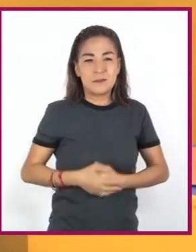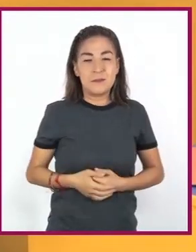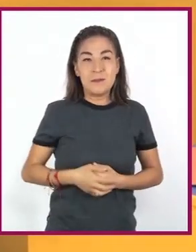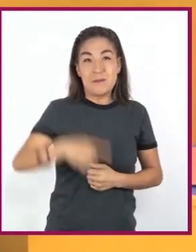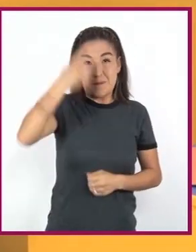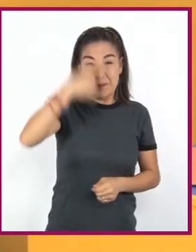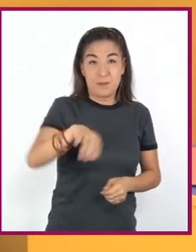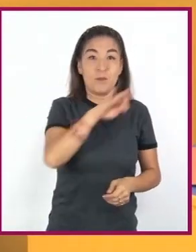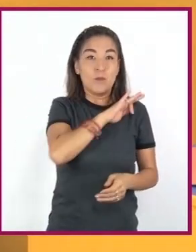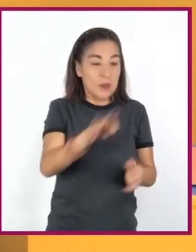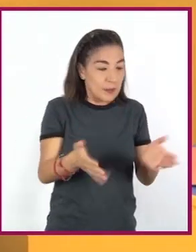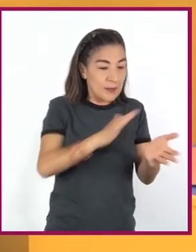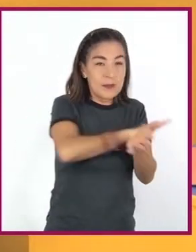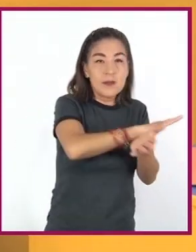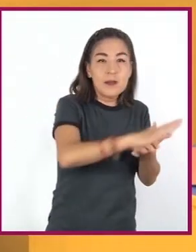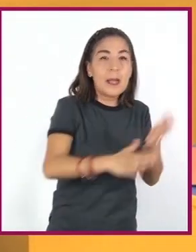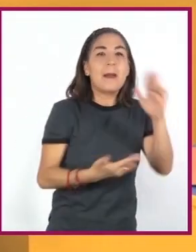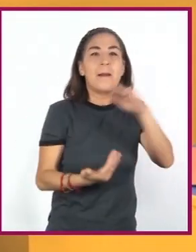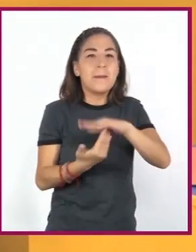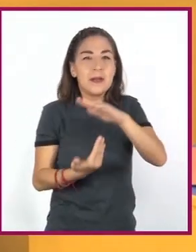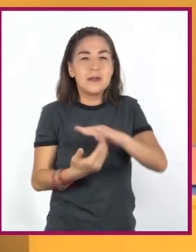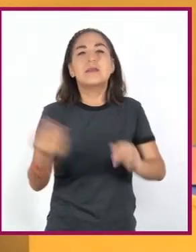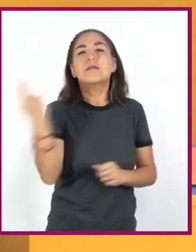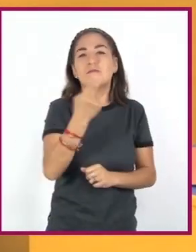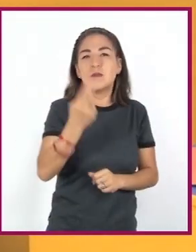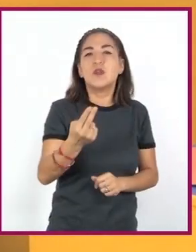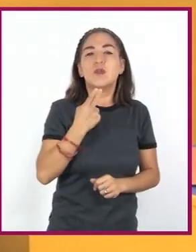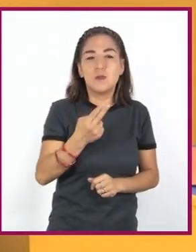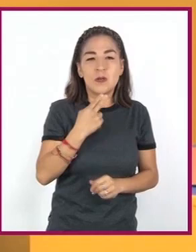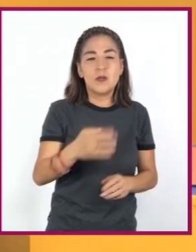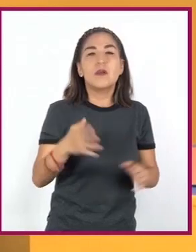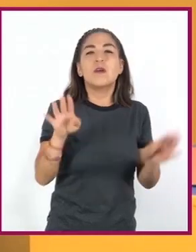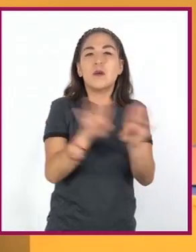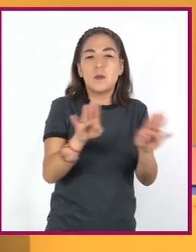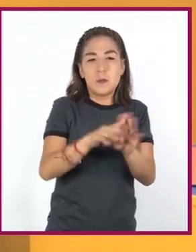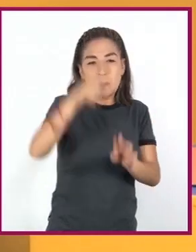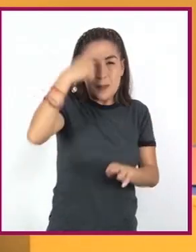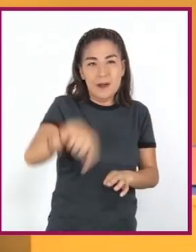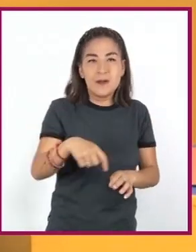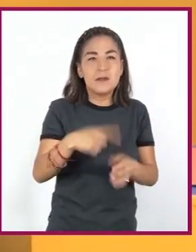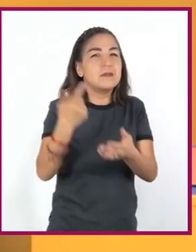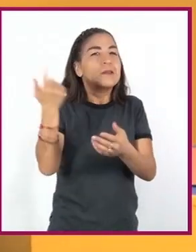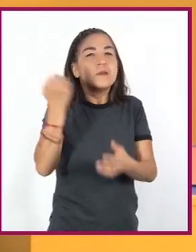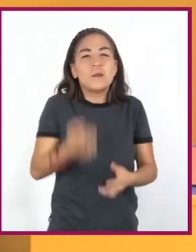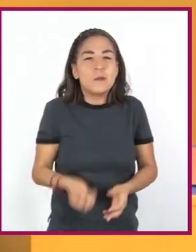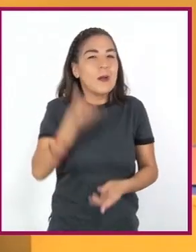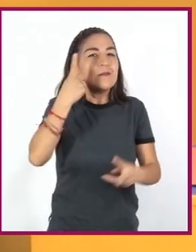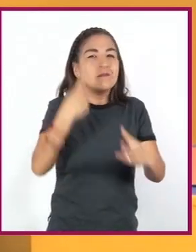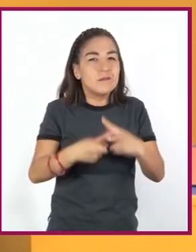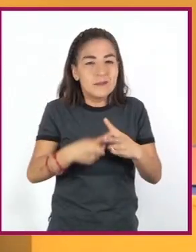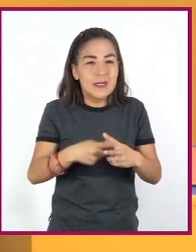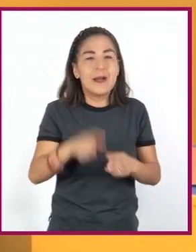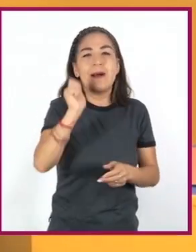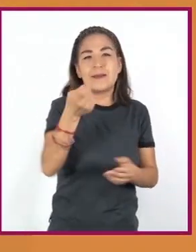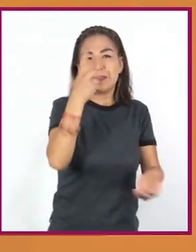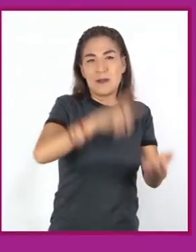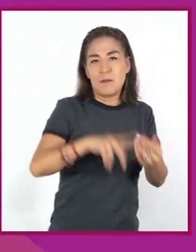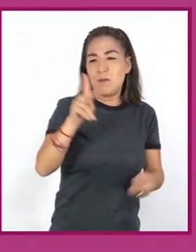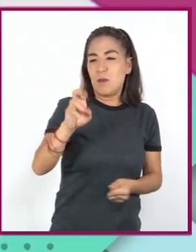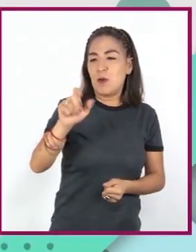la superficie de la mesita, debemos utilizar la fórmula para calcular el área de un polígono